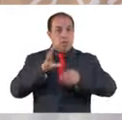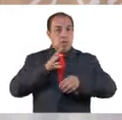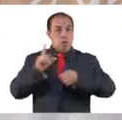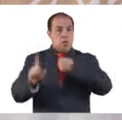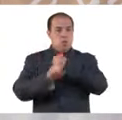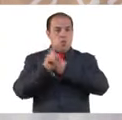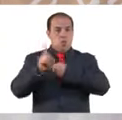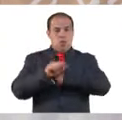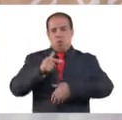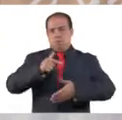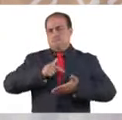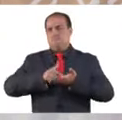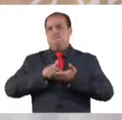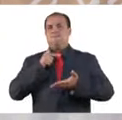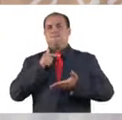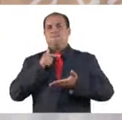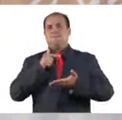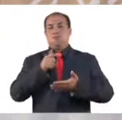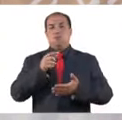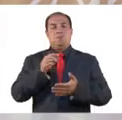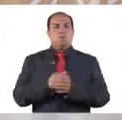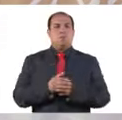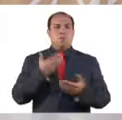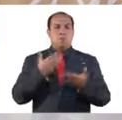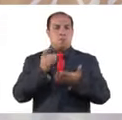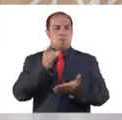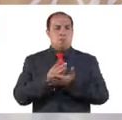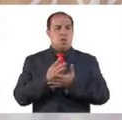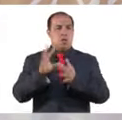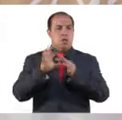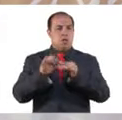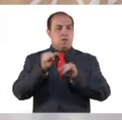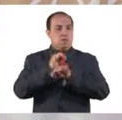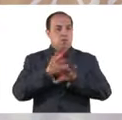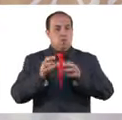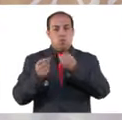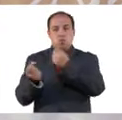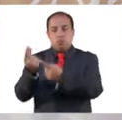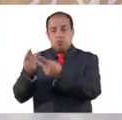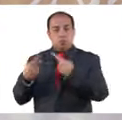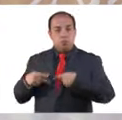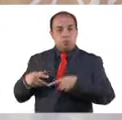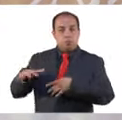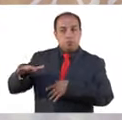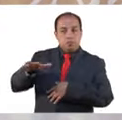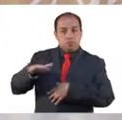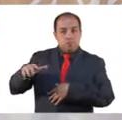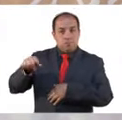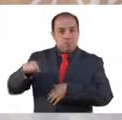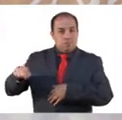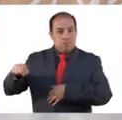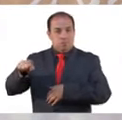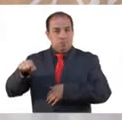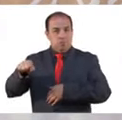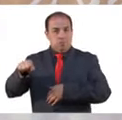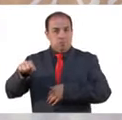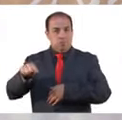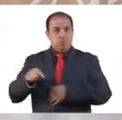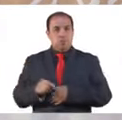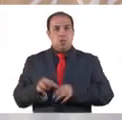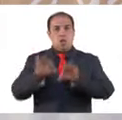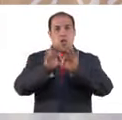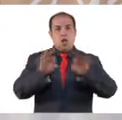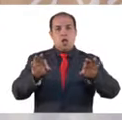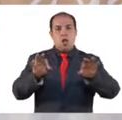grave de solamente el reporte o algunas personas que estaban cortando